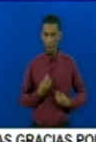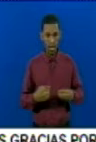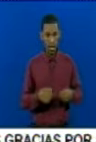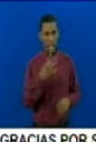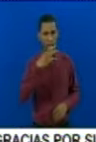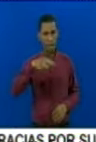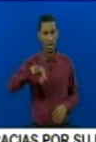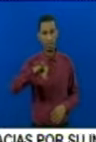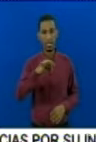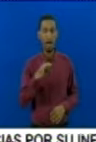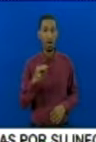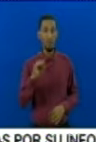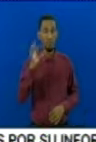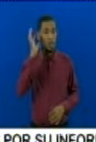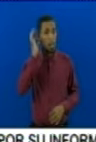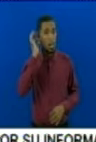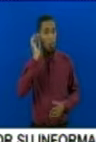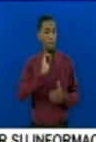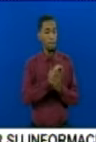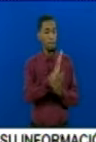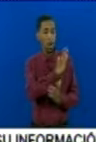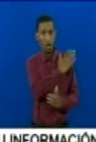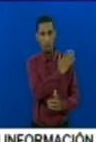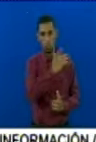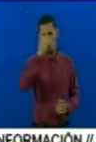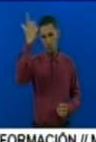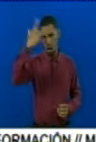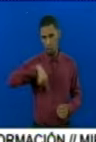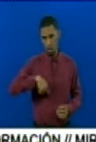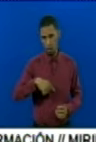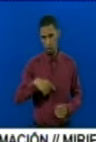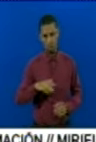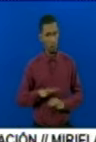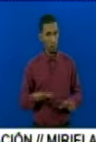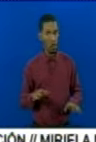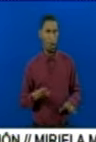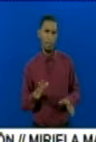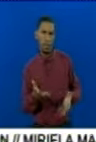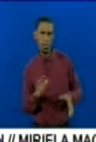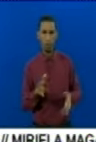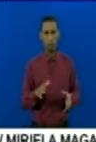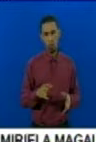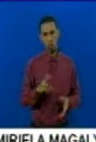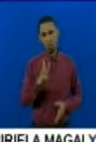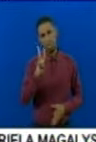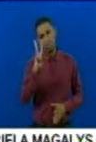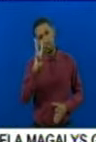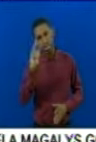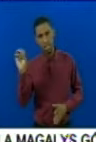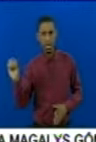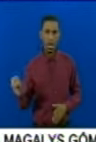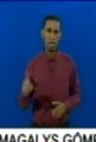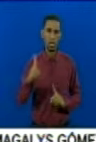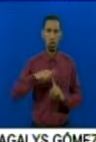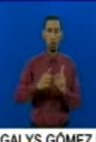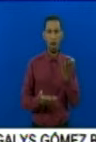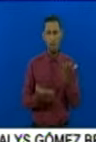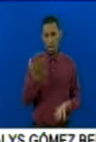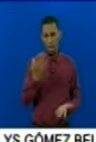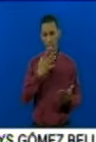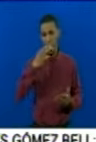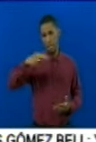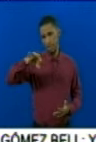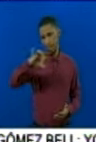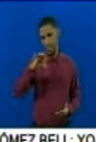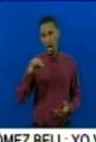a febrero, marzo y abril. Estamos hablando de casi 300 toneladas, 290 toneladas de sal